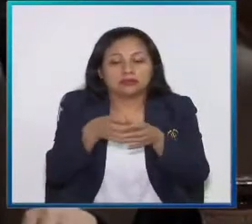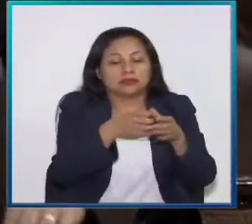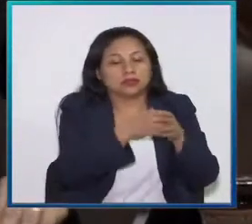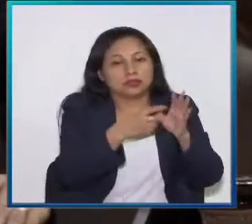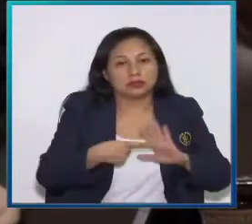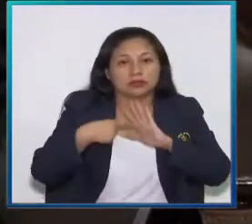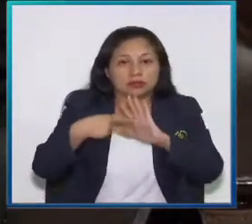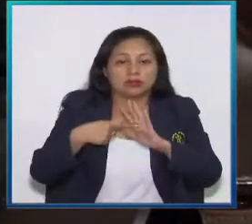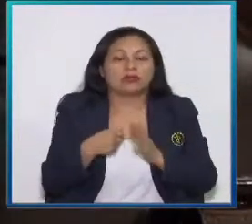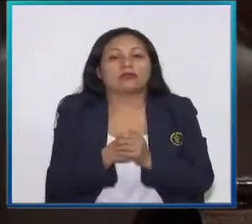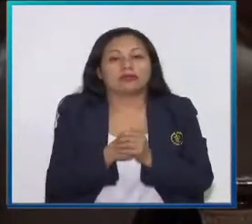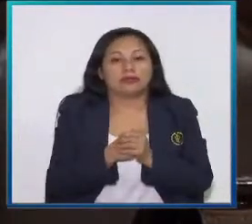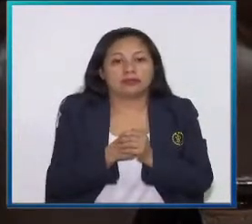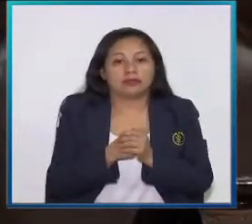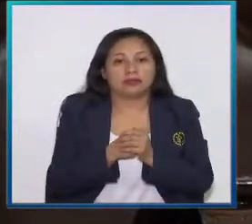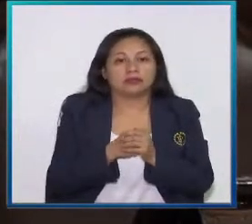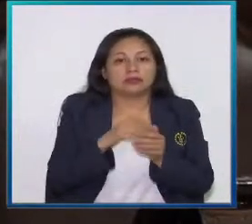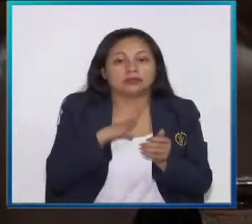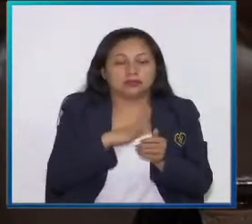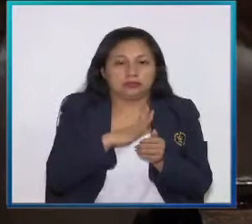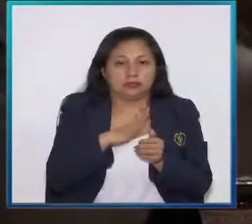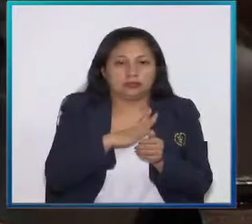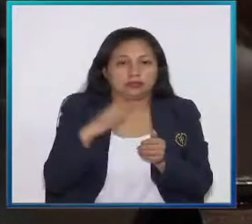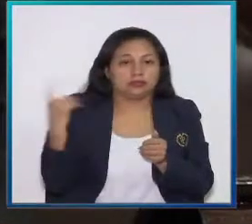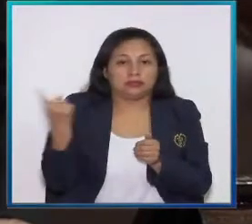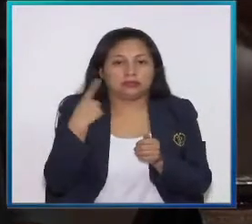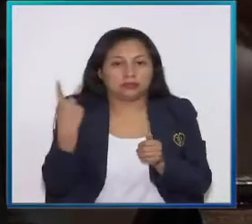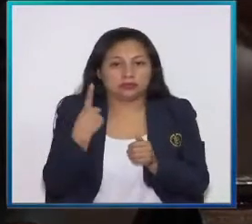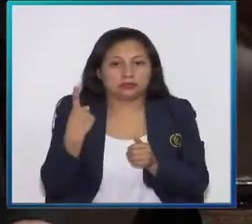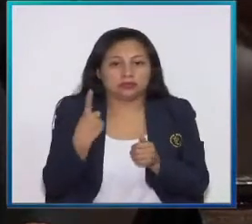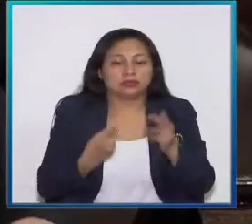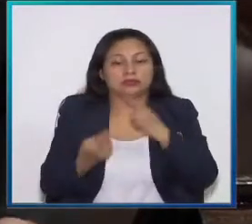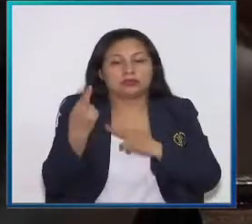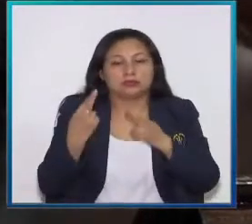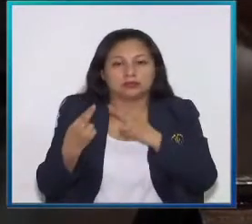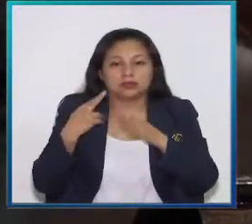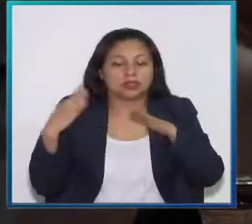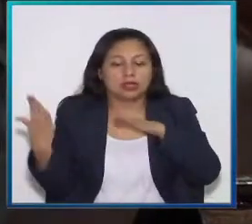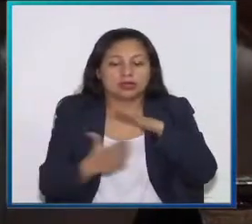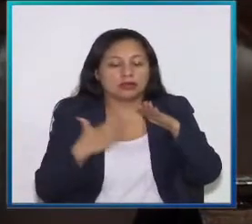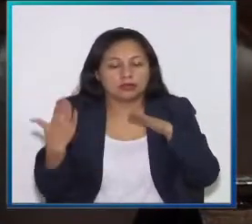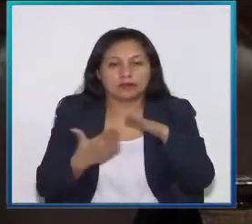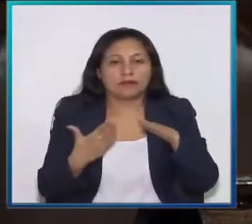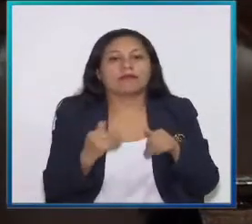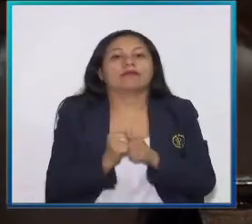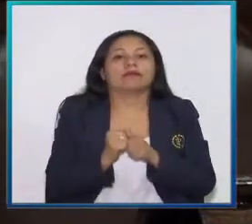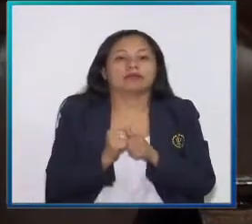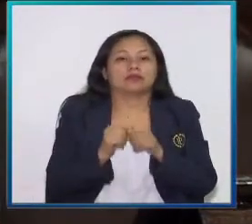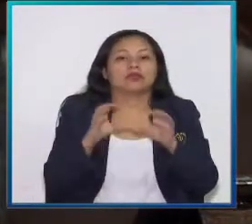de postulación tengan principios rectores fundamentales como son